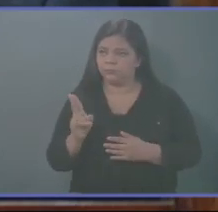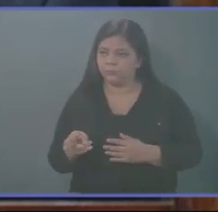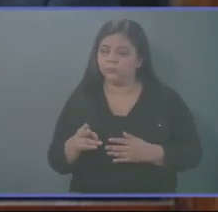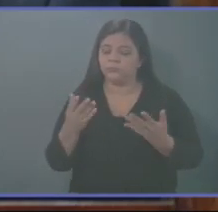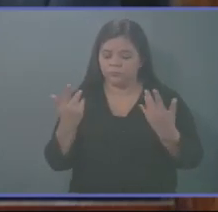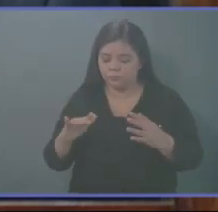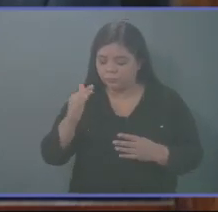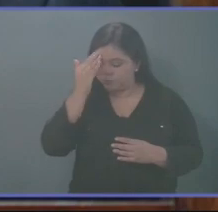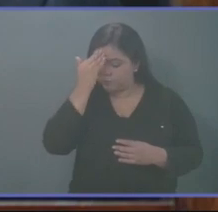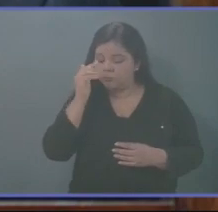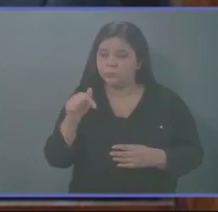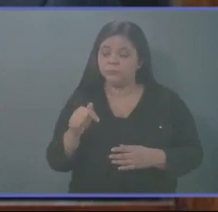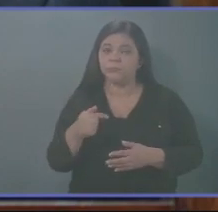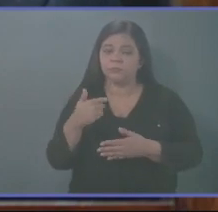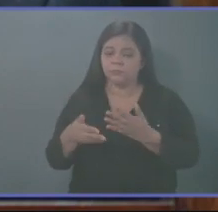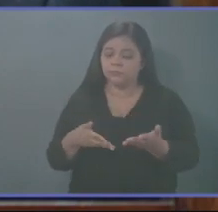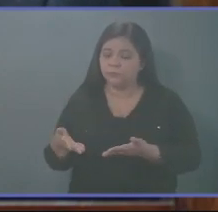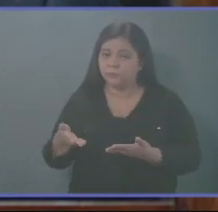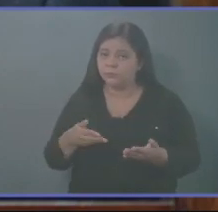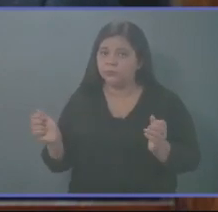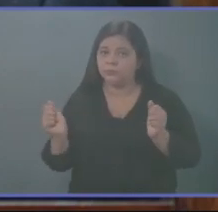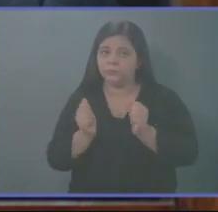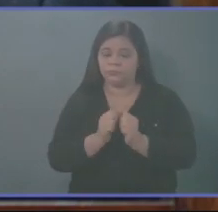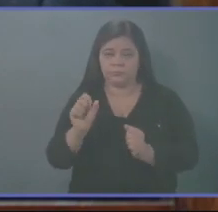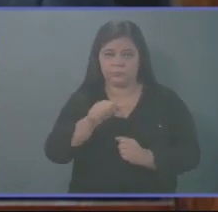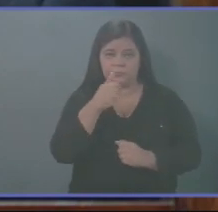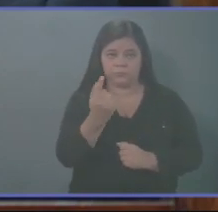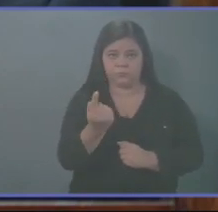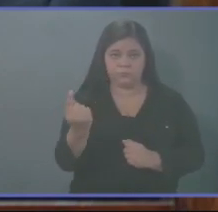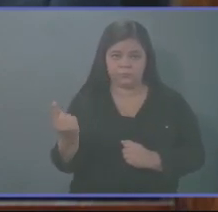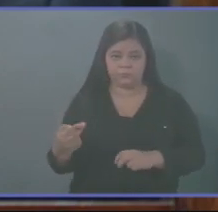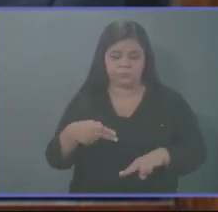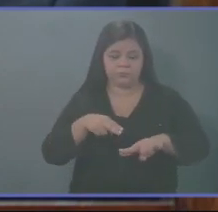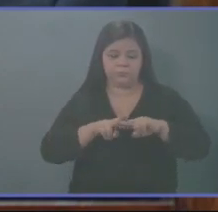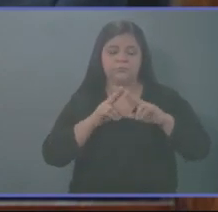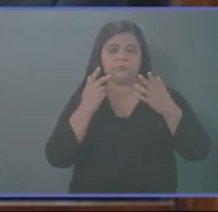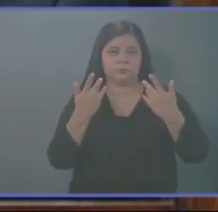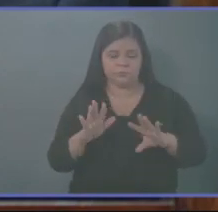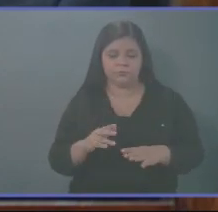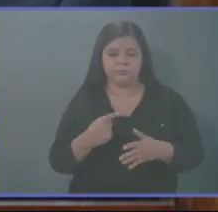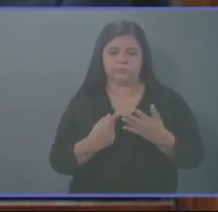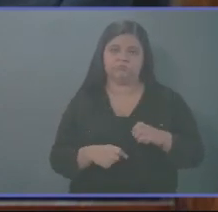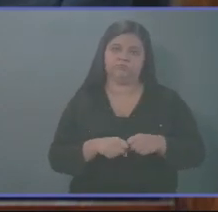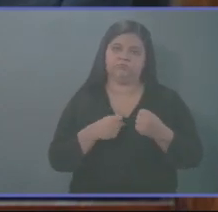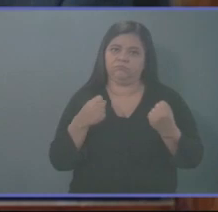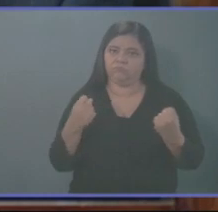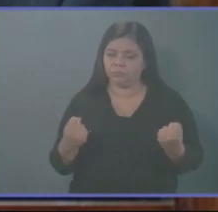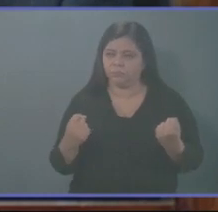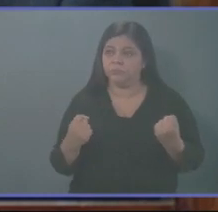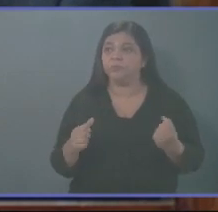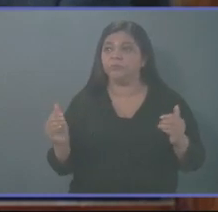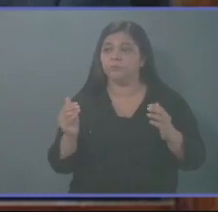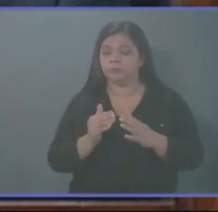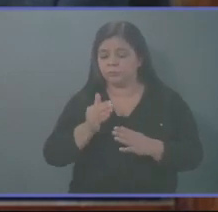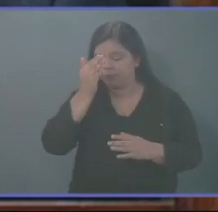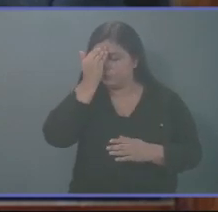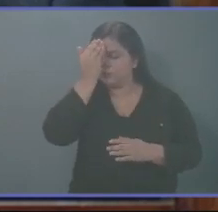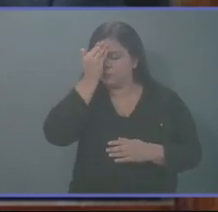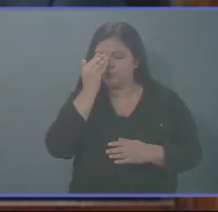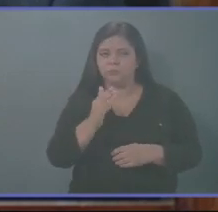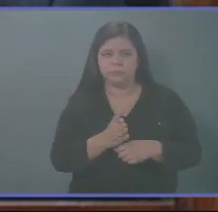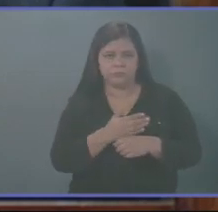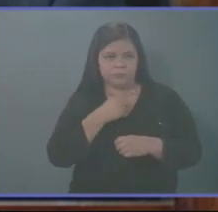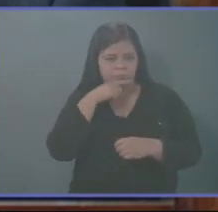que con el precedente de negociaciones con otros actores del partido Arena, surgidas por la derrota en la primera vuelta electoral y el conocimiento que el